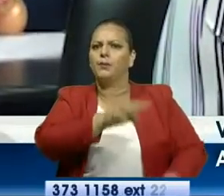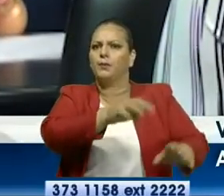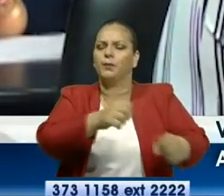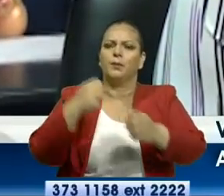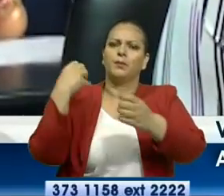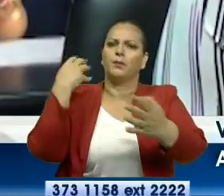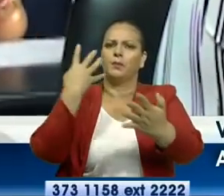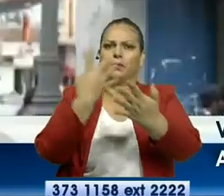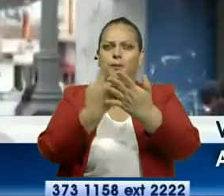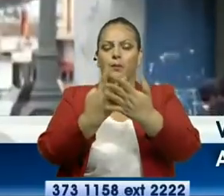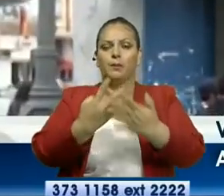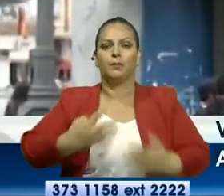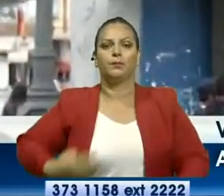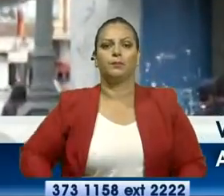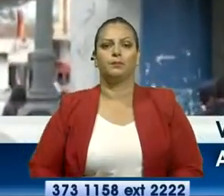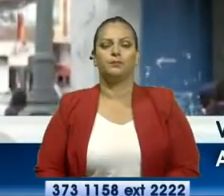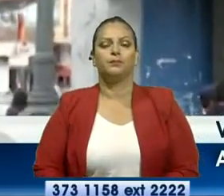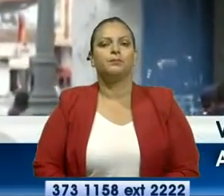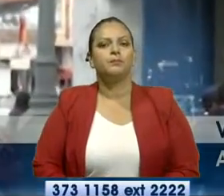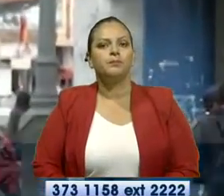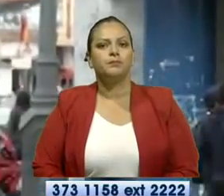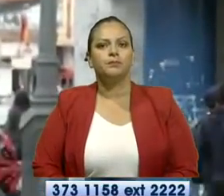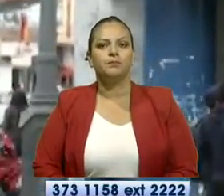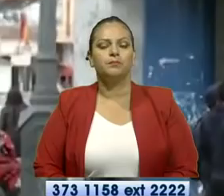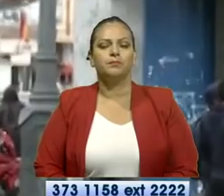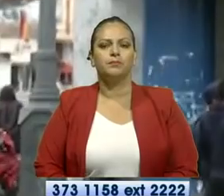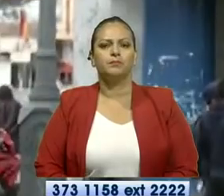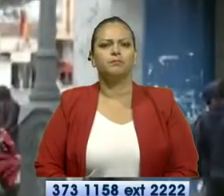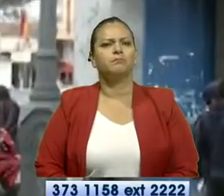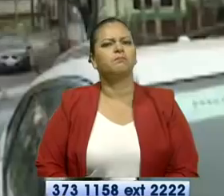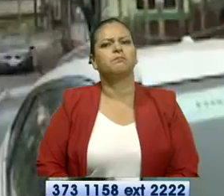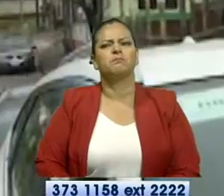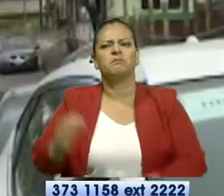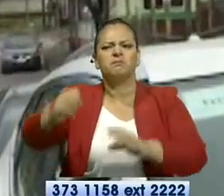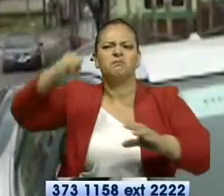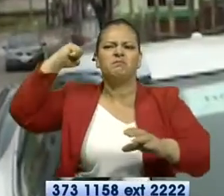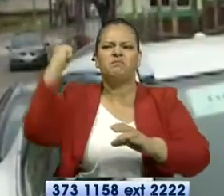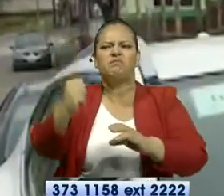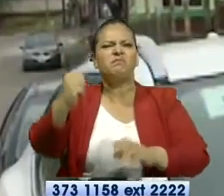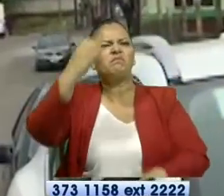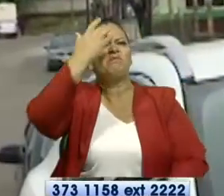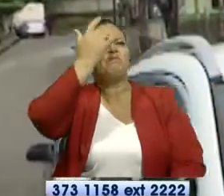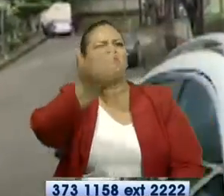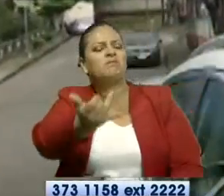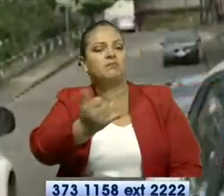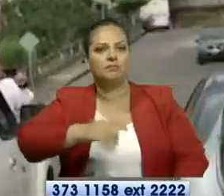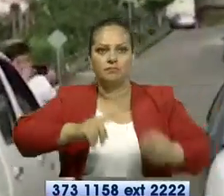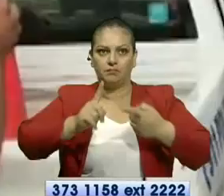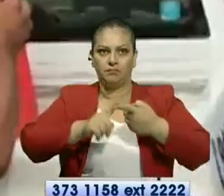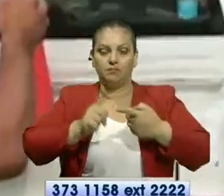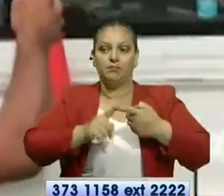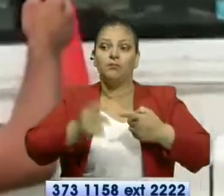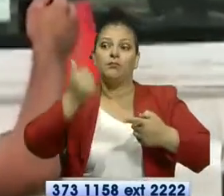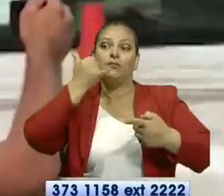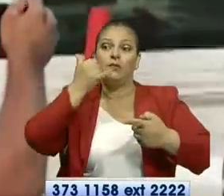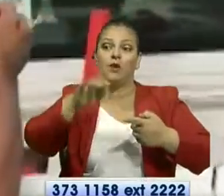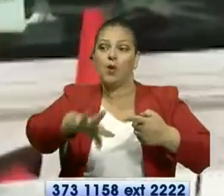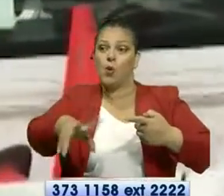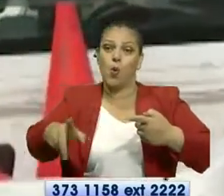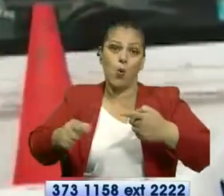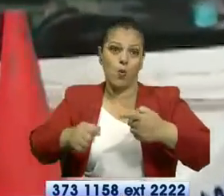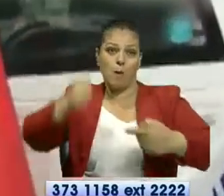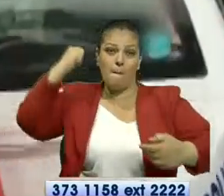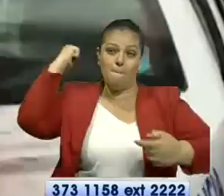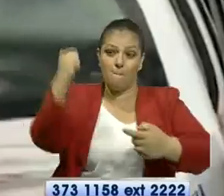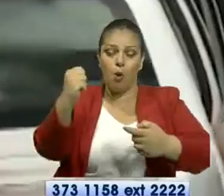por ser un delito flagrante. Hasta el momento se manejan dos hipótesis, una homicidio por robar un celular y otro